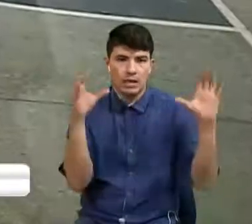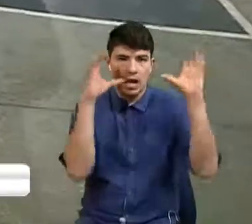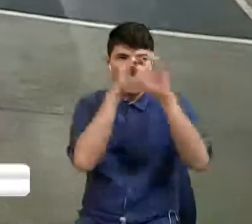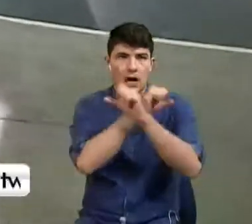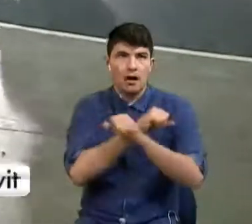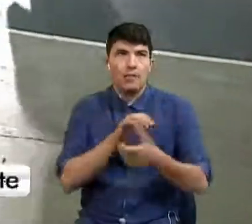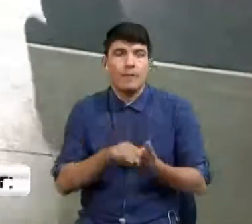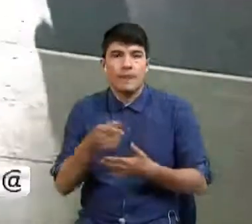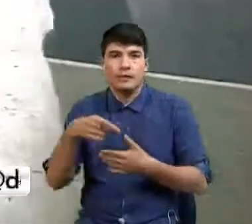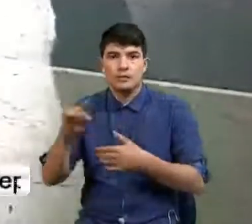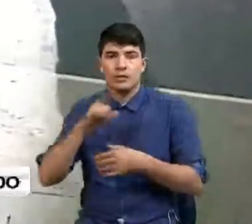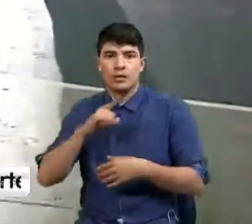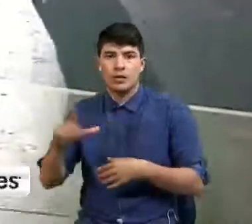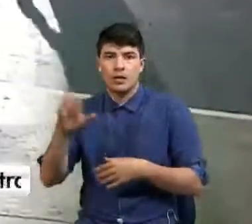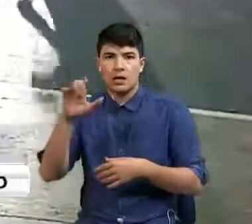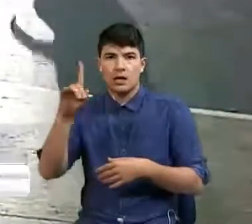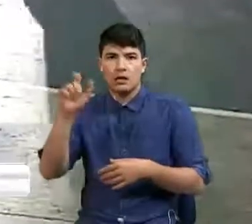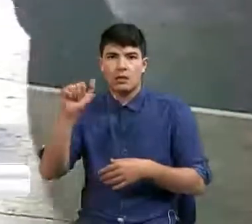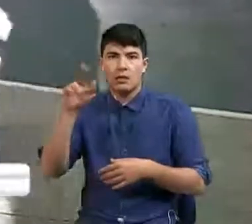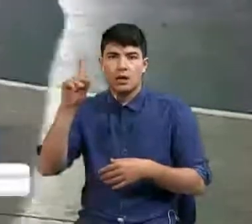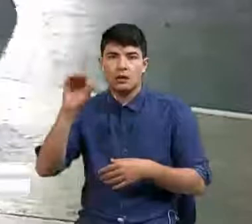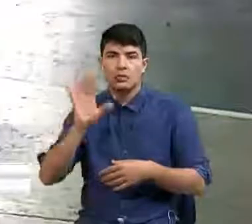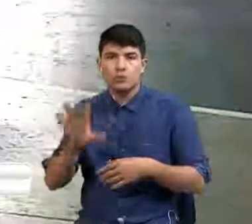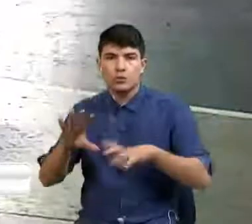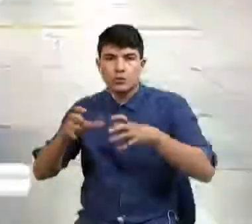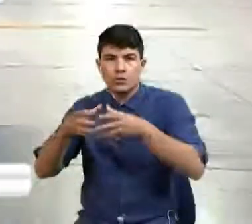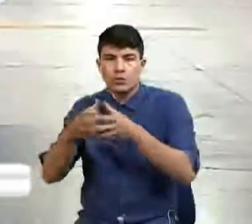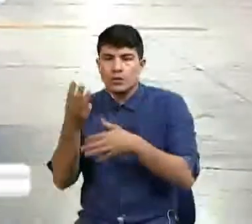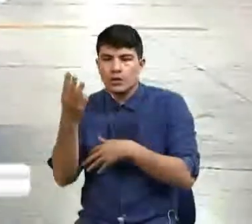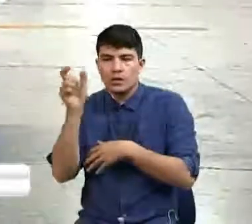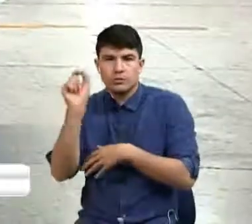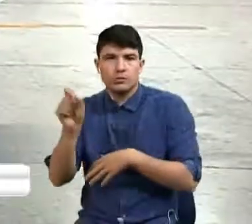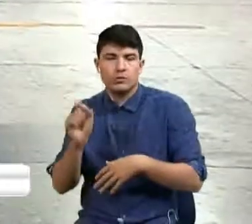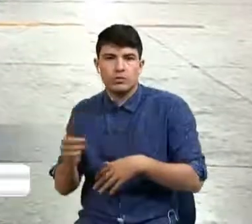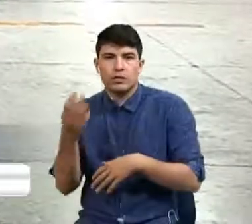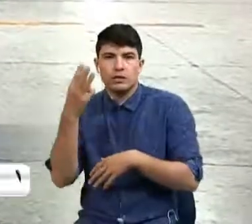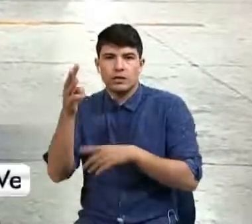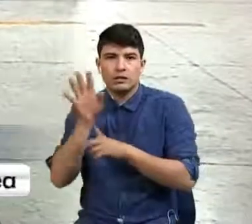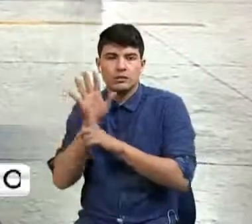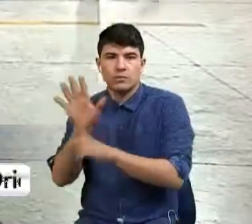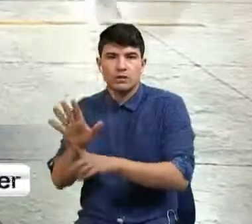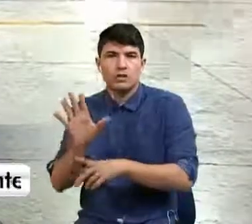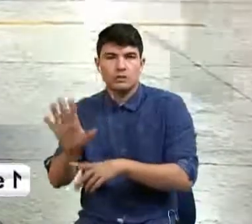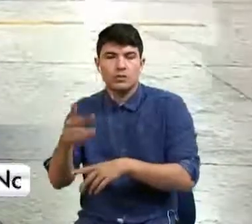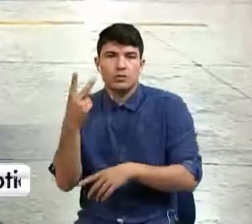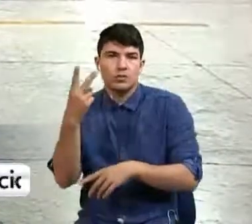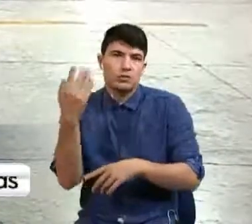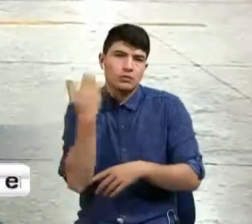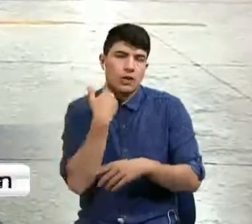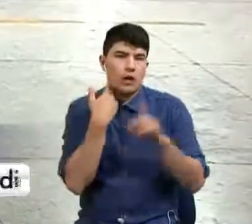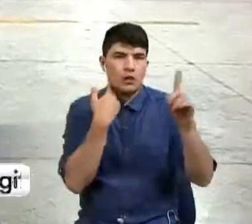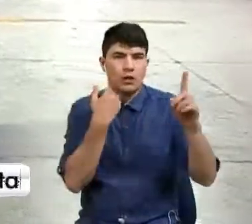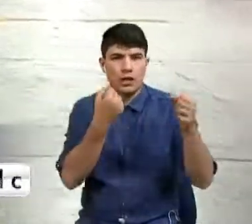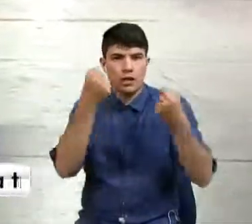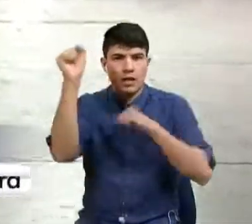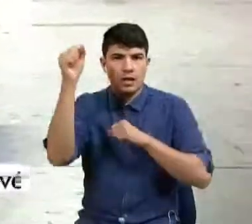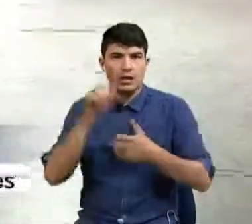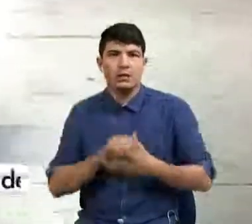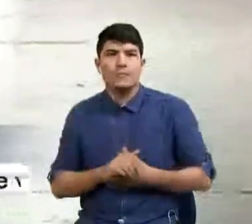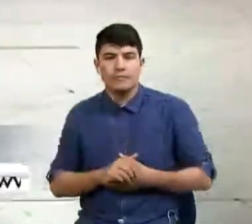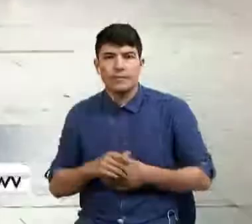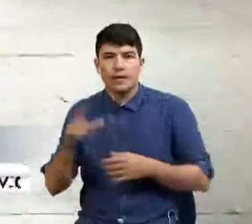los dirigidos por eduardo arias acumulan tres puntos en tres presentaciones productos de dos derrotas y una victoria